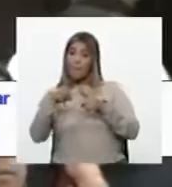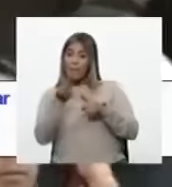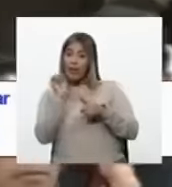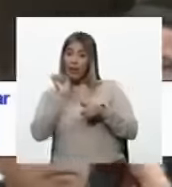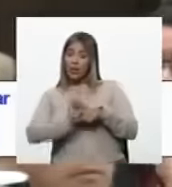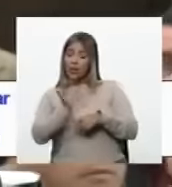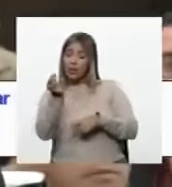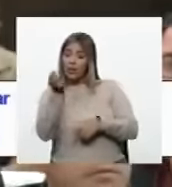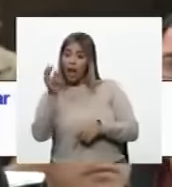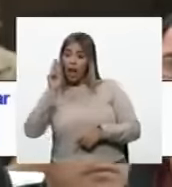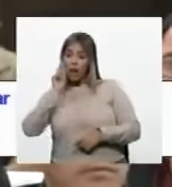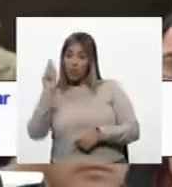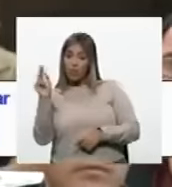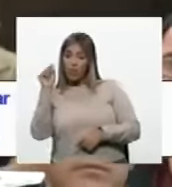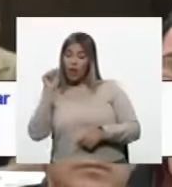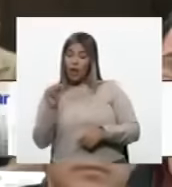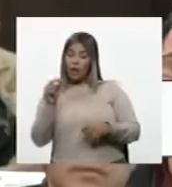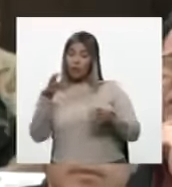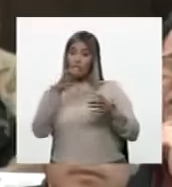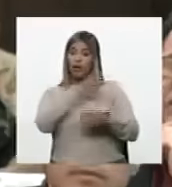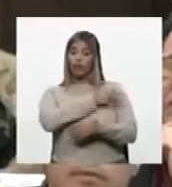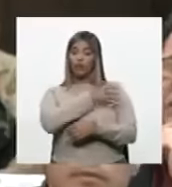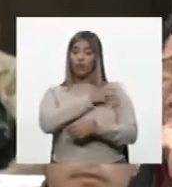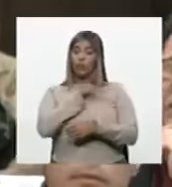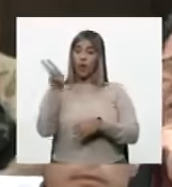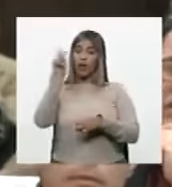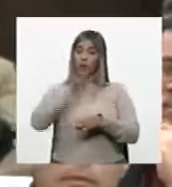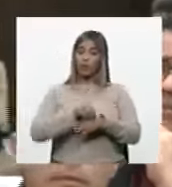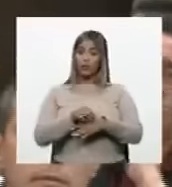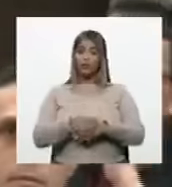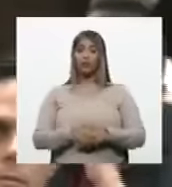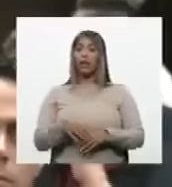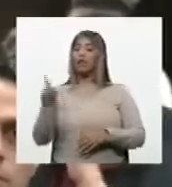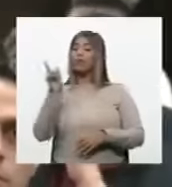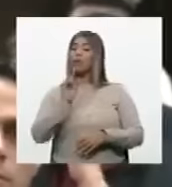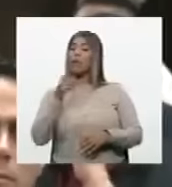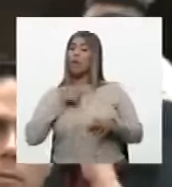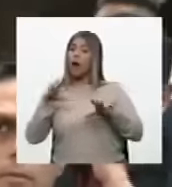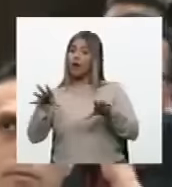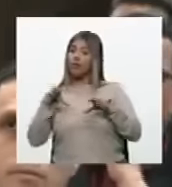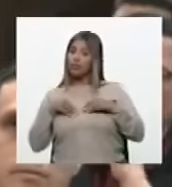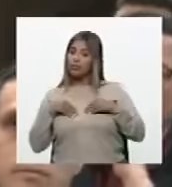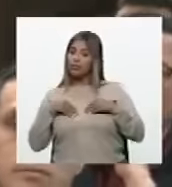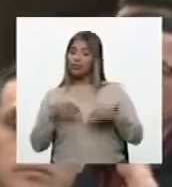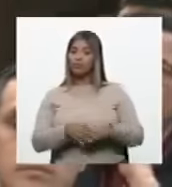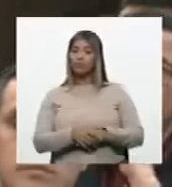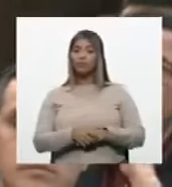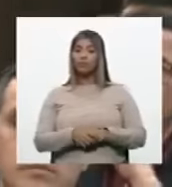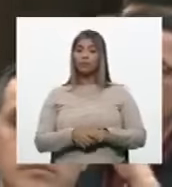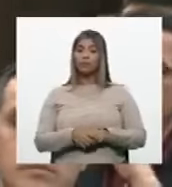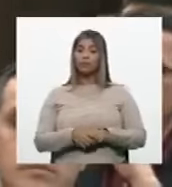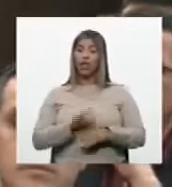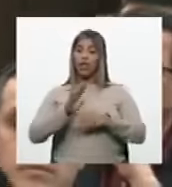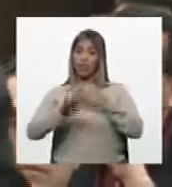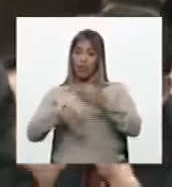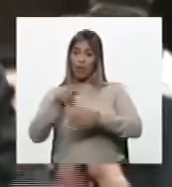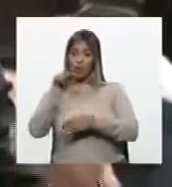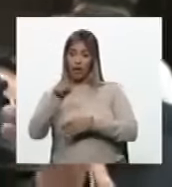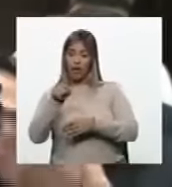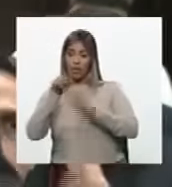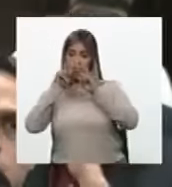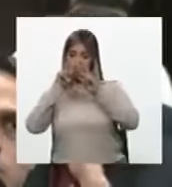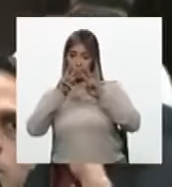de la República, esta oposición nacionalista, tampoco lo va a permitir. Después de esta